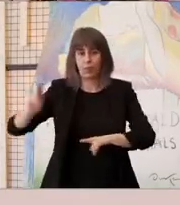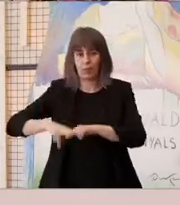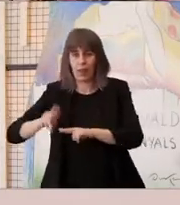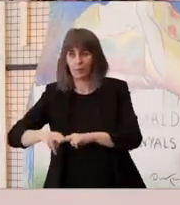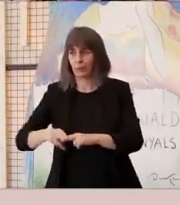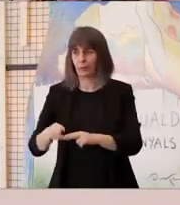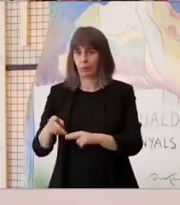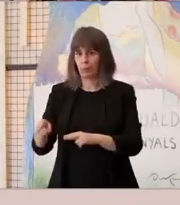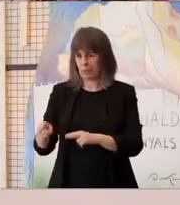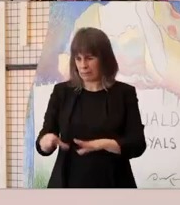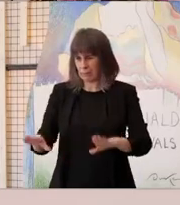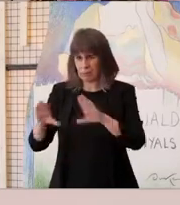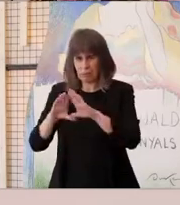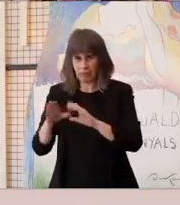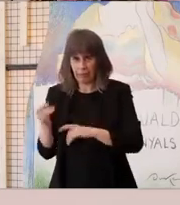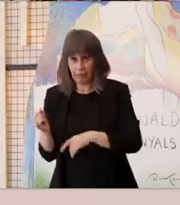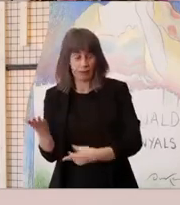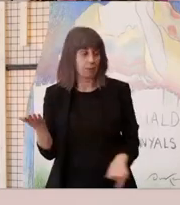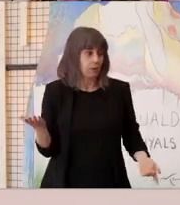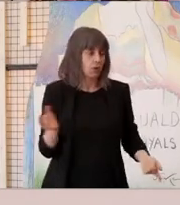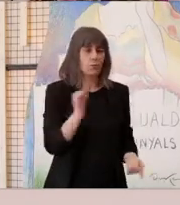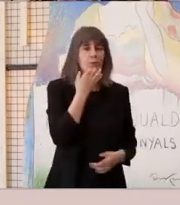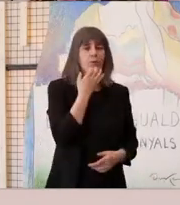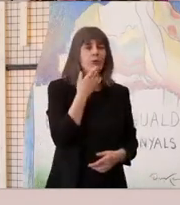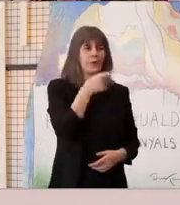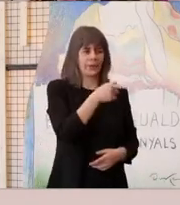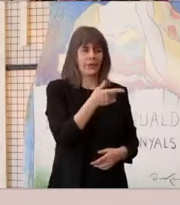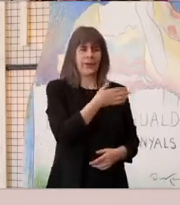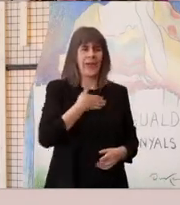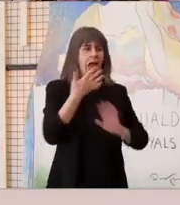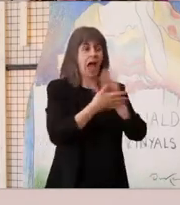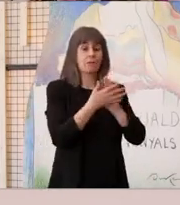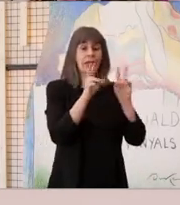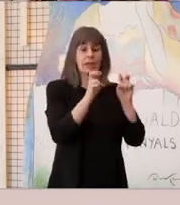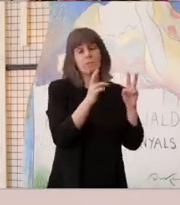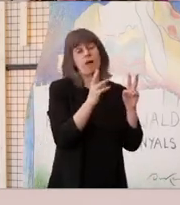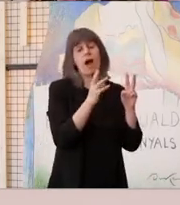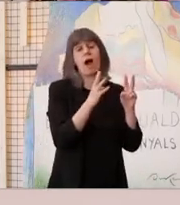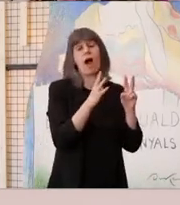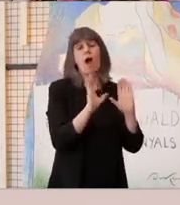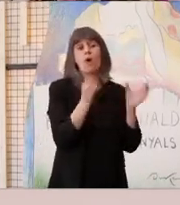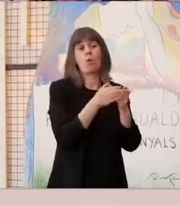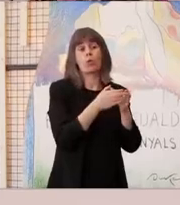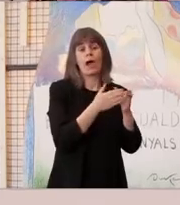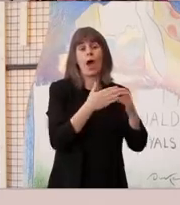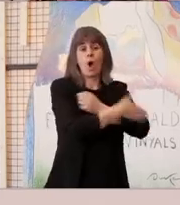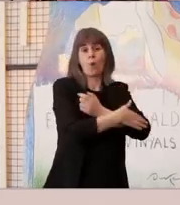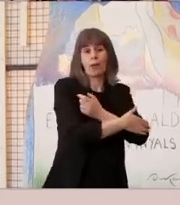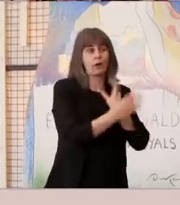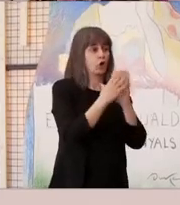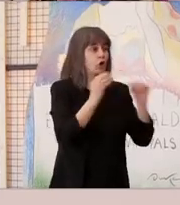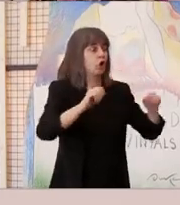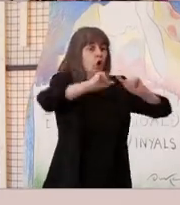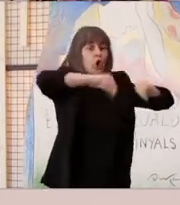de los contratos que va a llevar a junta de gobierno o al pleno es que nos habla de